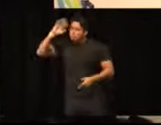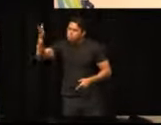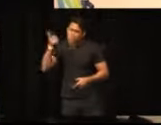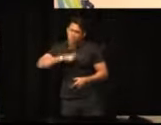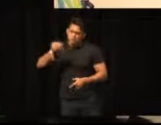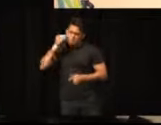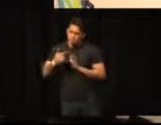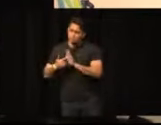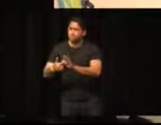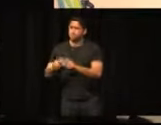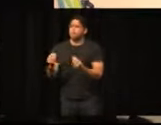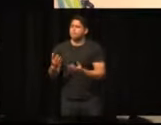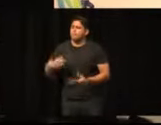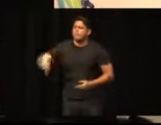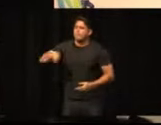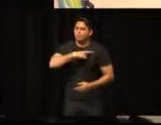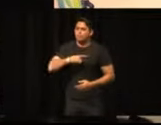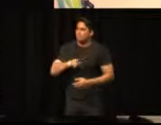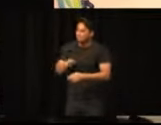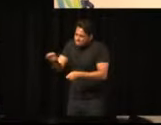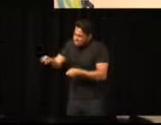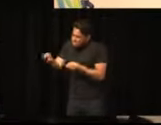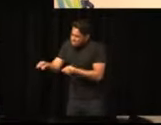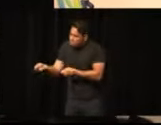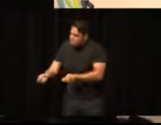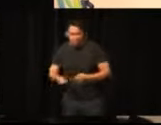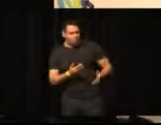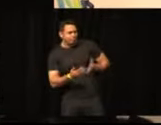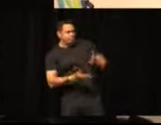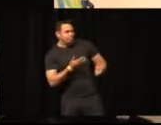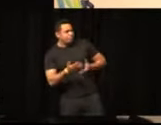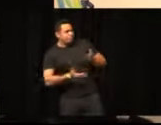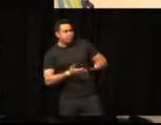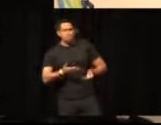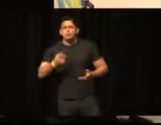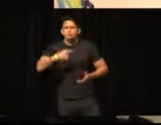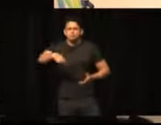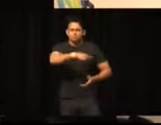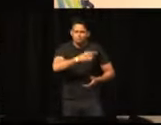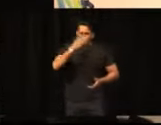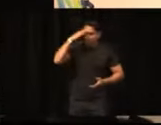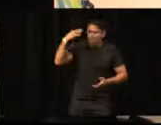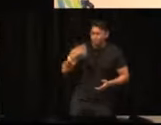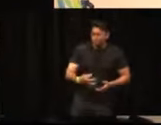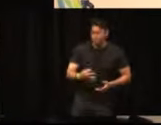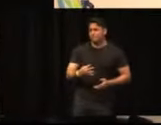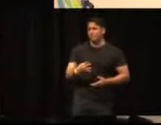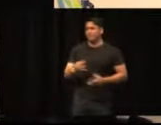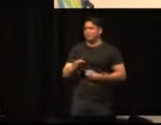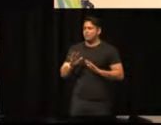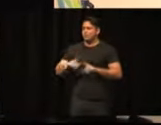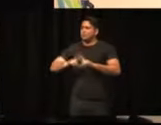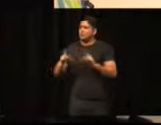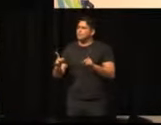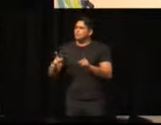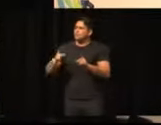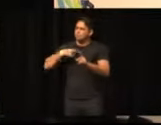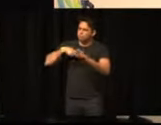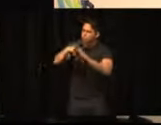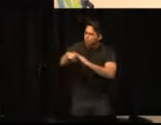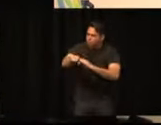las instituciones, ellos quieren convencer a alguien más de que aquello es más importante, y nosotros estamos convencidos. Creo que